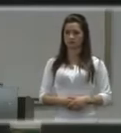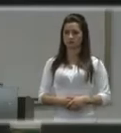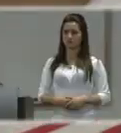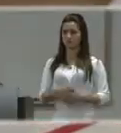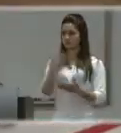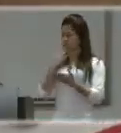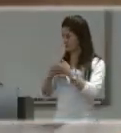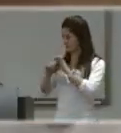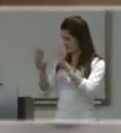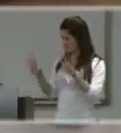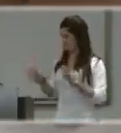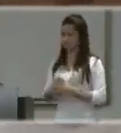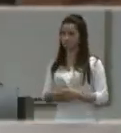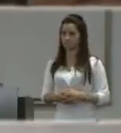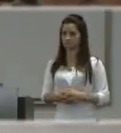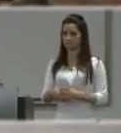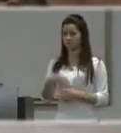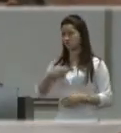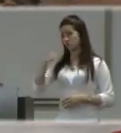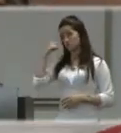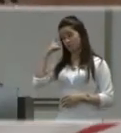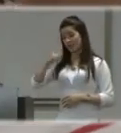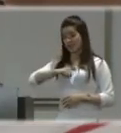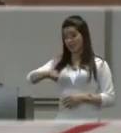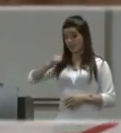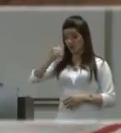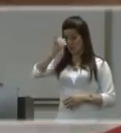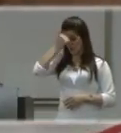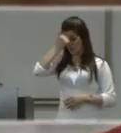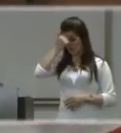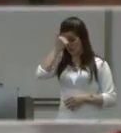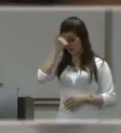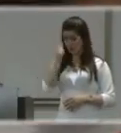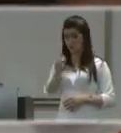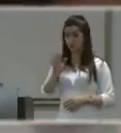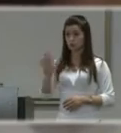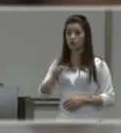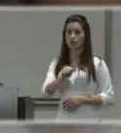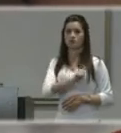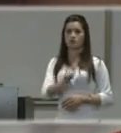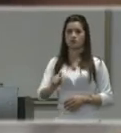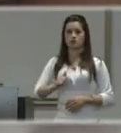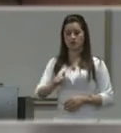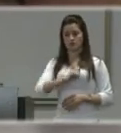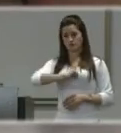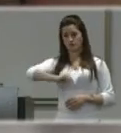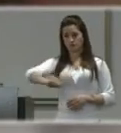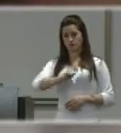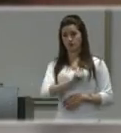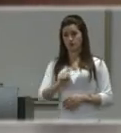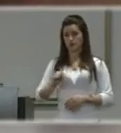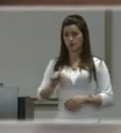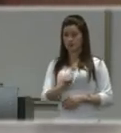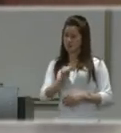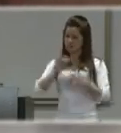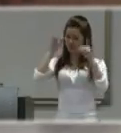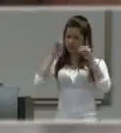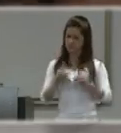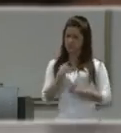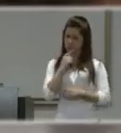Buenos días. Yo pienso que un derecho fundamental que ella tiene es derecho a la autonomía, porque ella ha decidido que quiere tener su